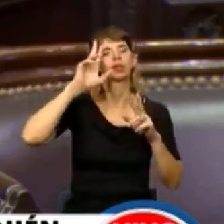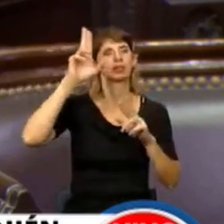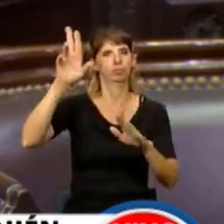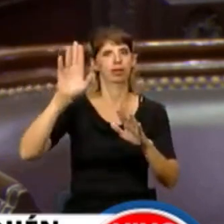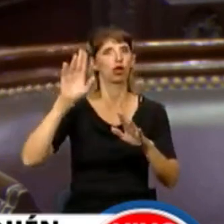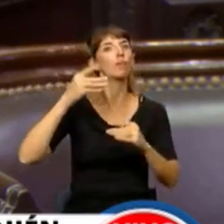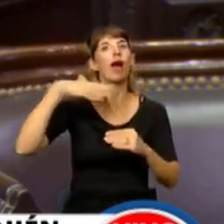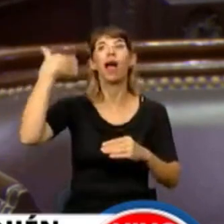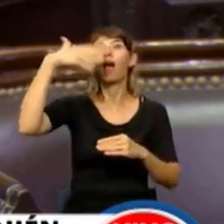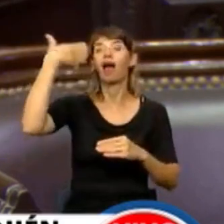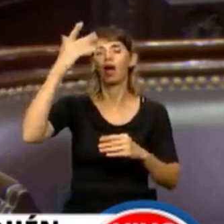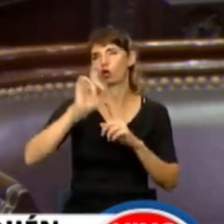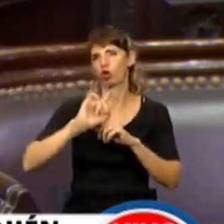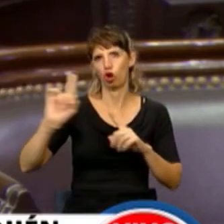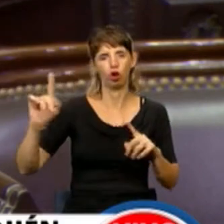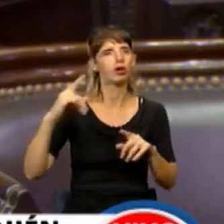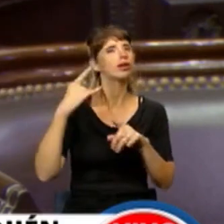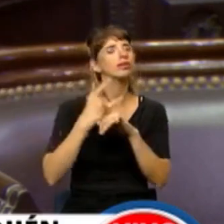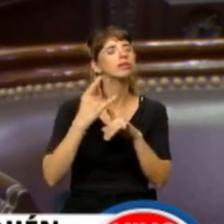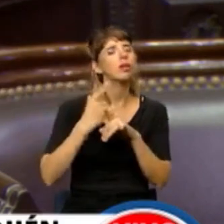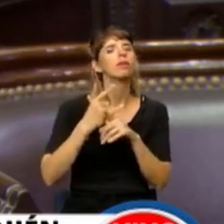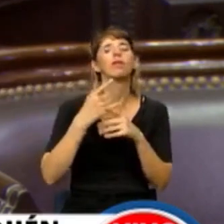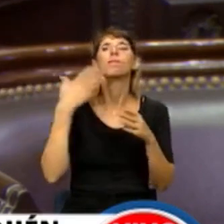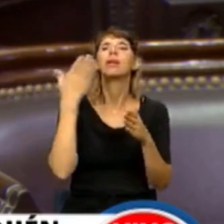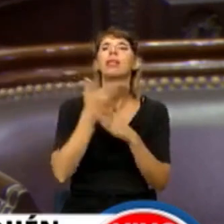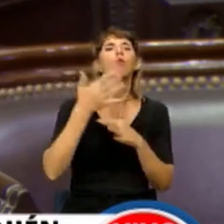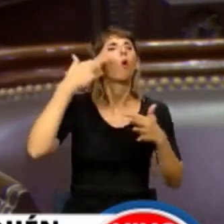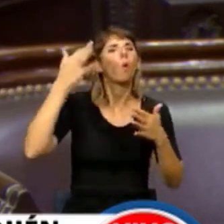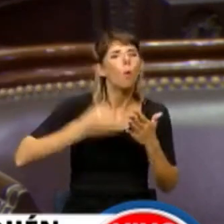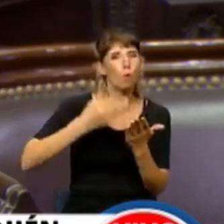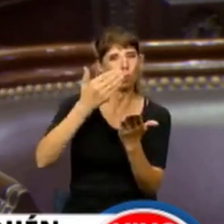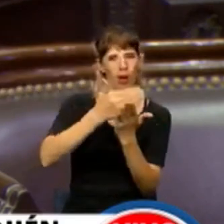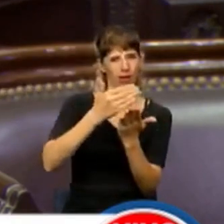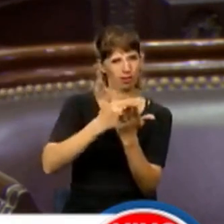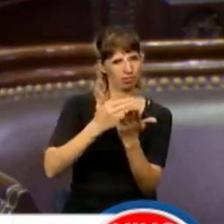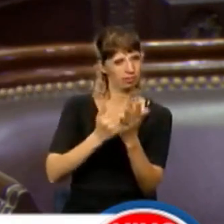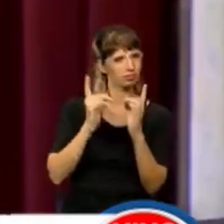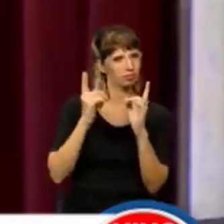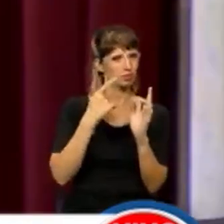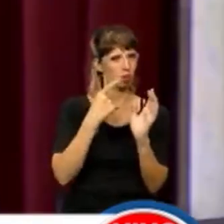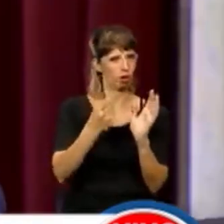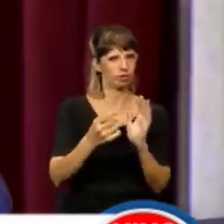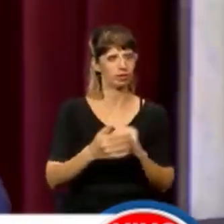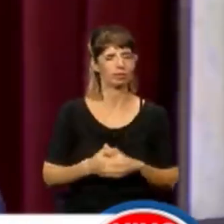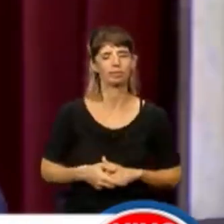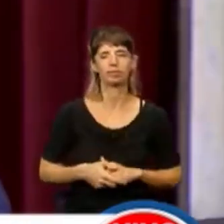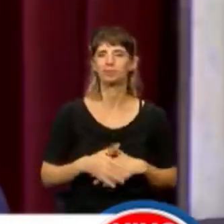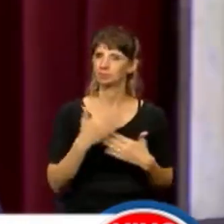que siempre vamos a estar reclamando hechos concretos. Muchísimas gracias, señor presidente. Gracias, diputado Figueroa.